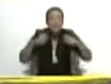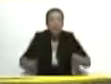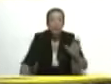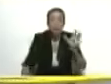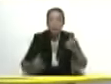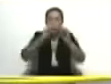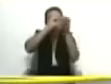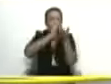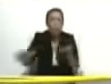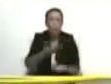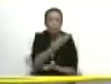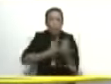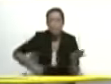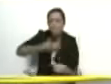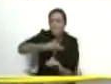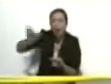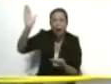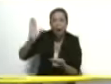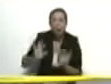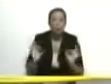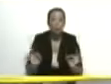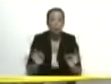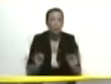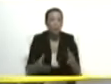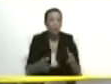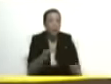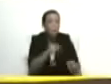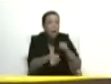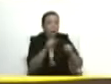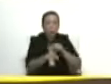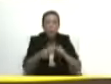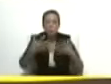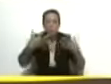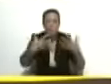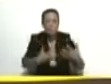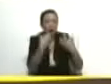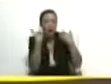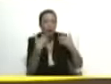golpe, para derrotar conspiraciones.